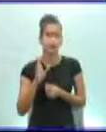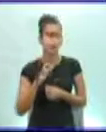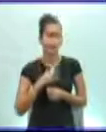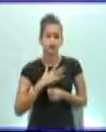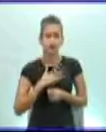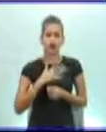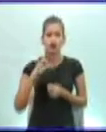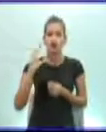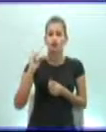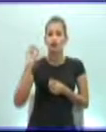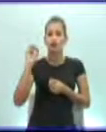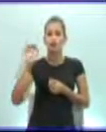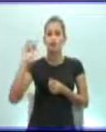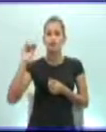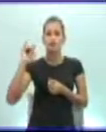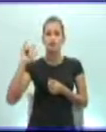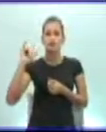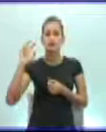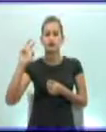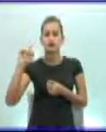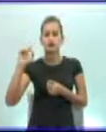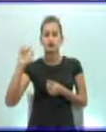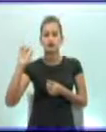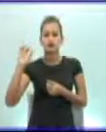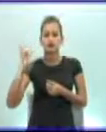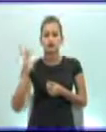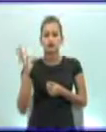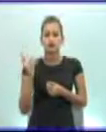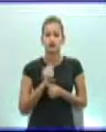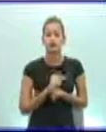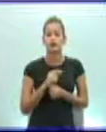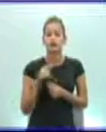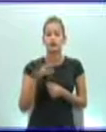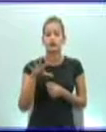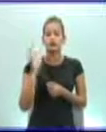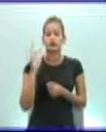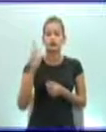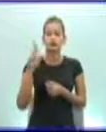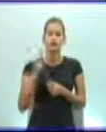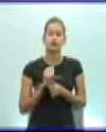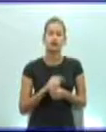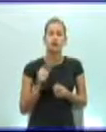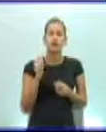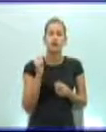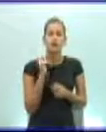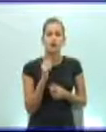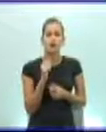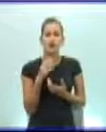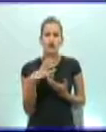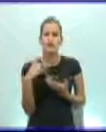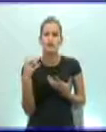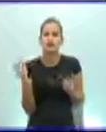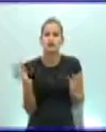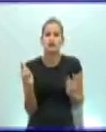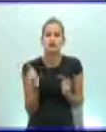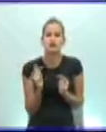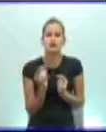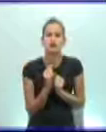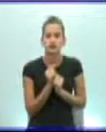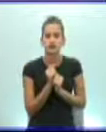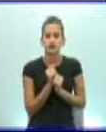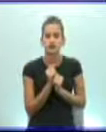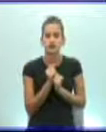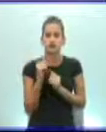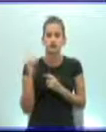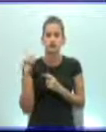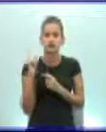debemos seleccionar los reales como el dominio numérico más restringido al que pertenecen estas dos soluciones. Eso